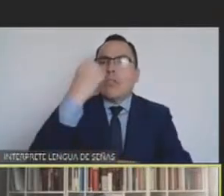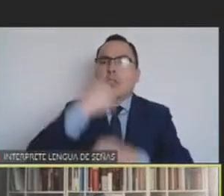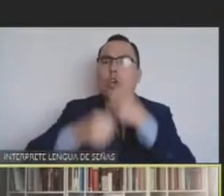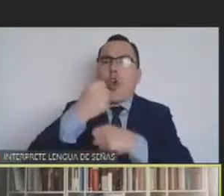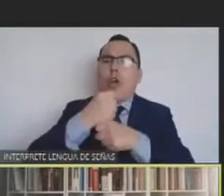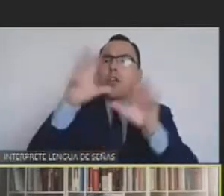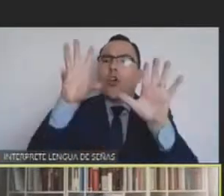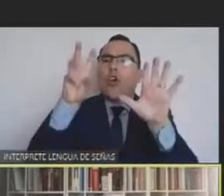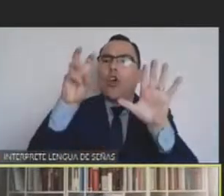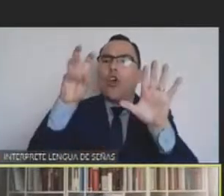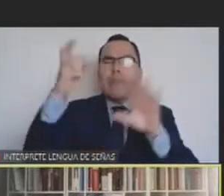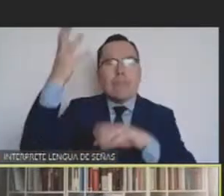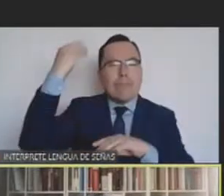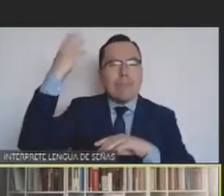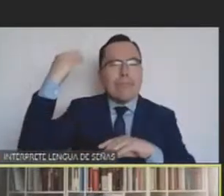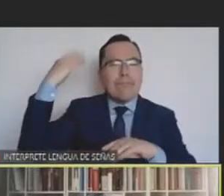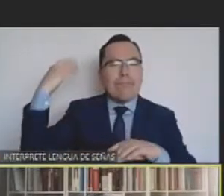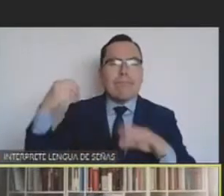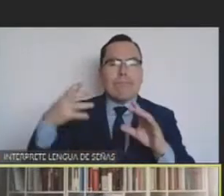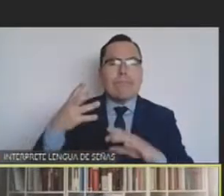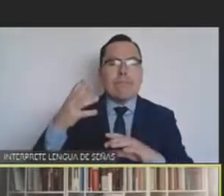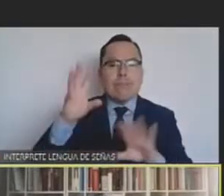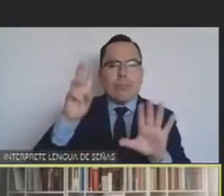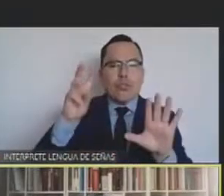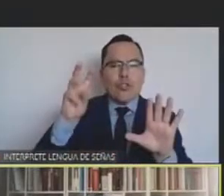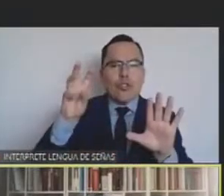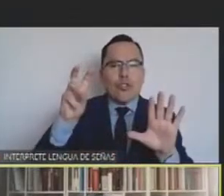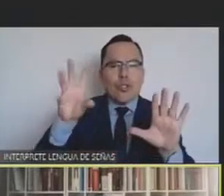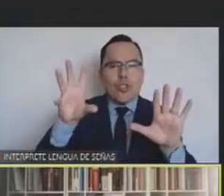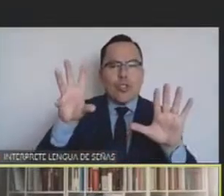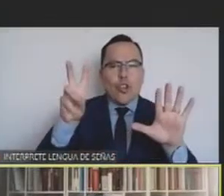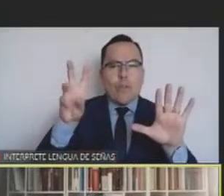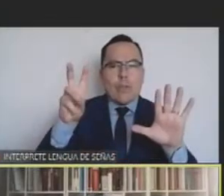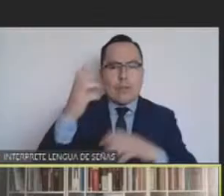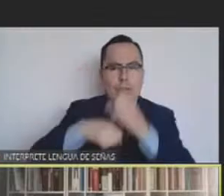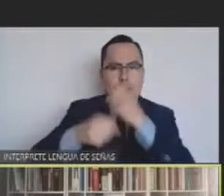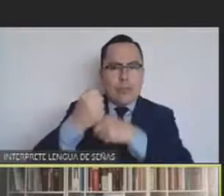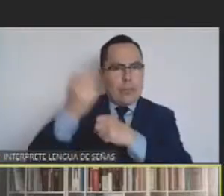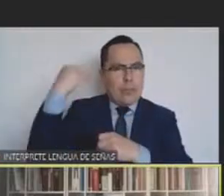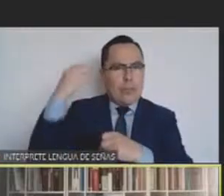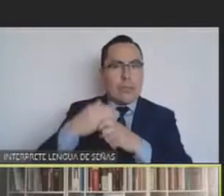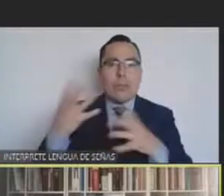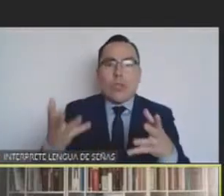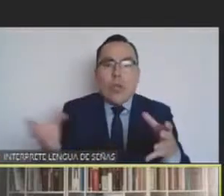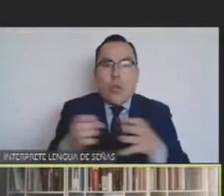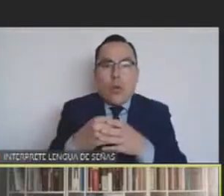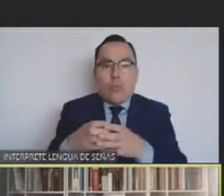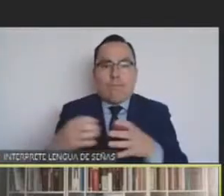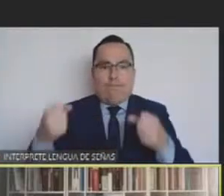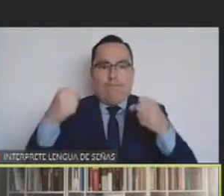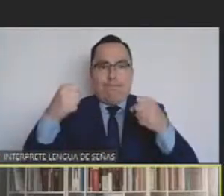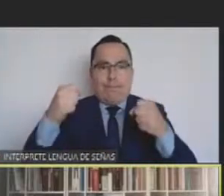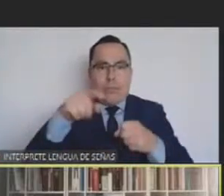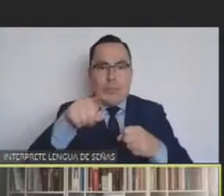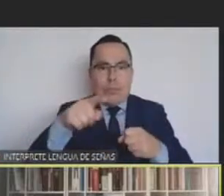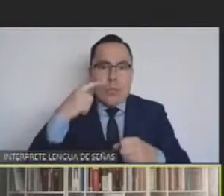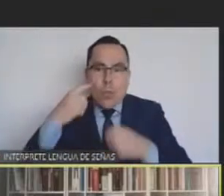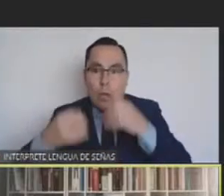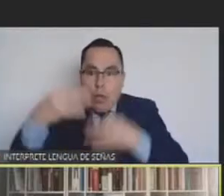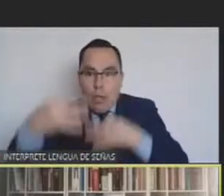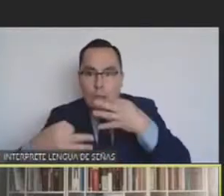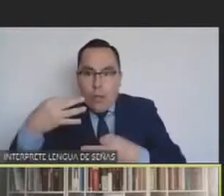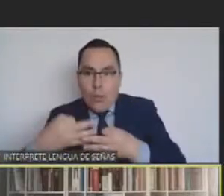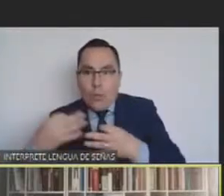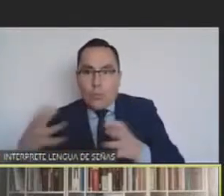90 teníamos un poder judicial accionado. Eso explica las reformas de la última